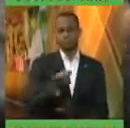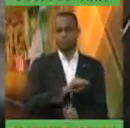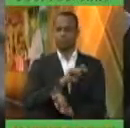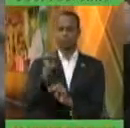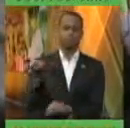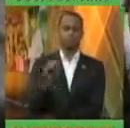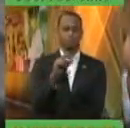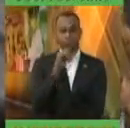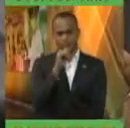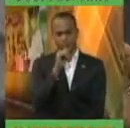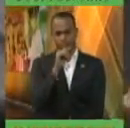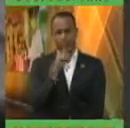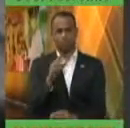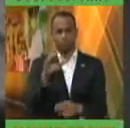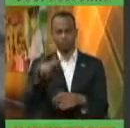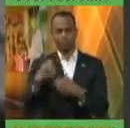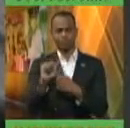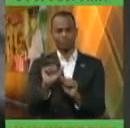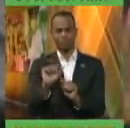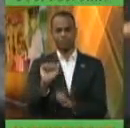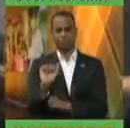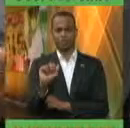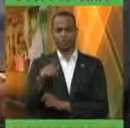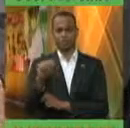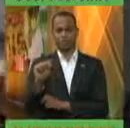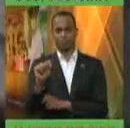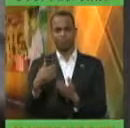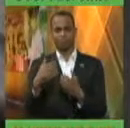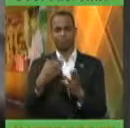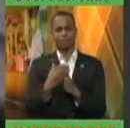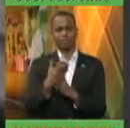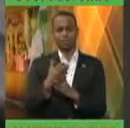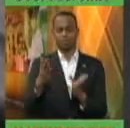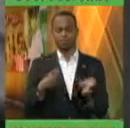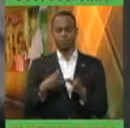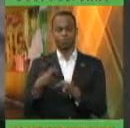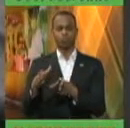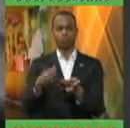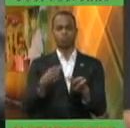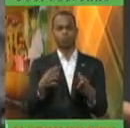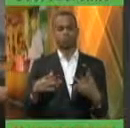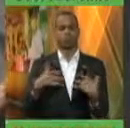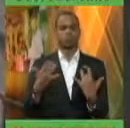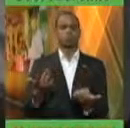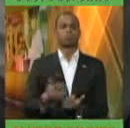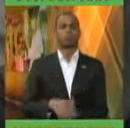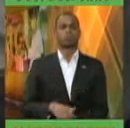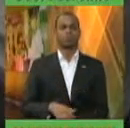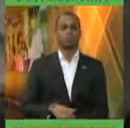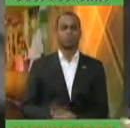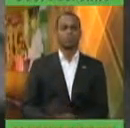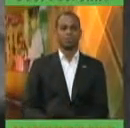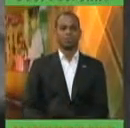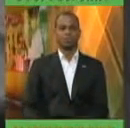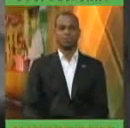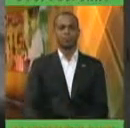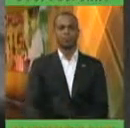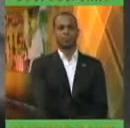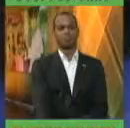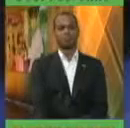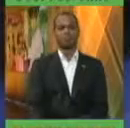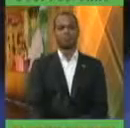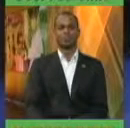apartamento accesible y cómo están las calles y por qué pero él sigue al